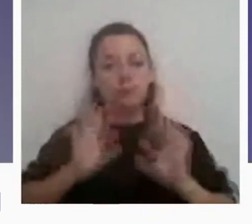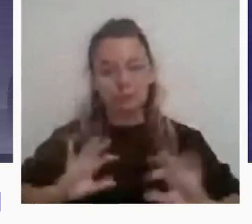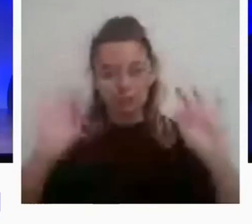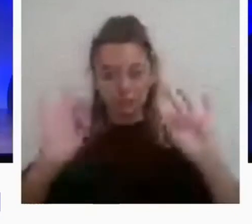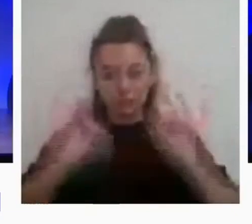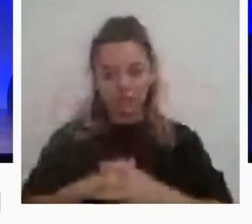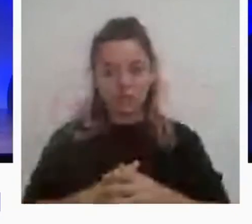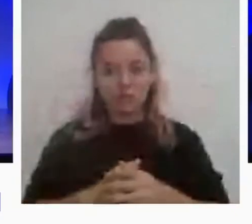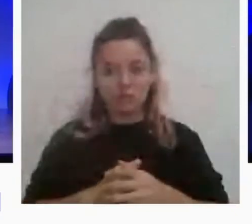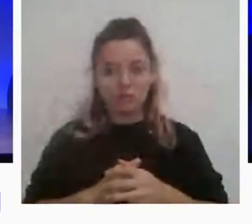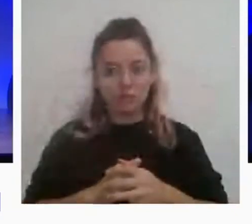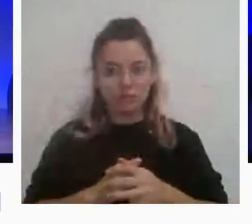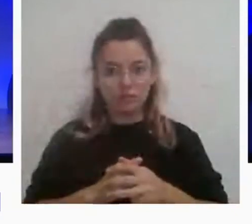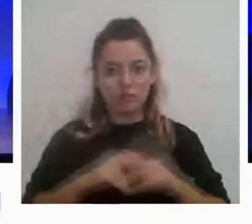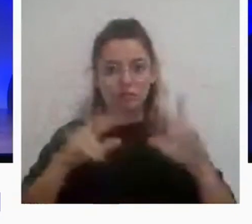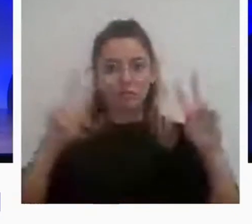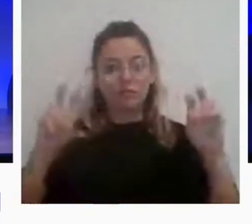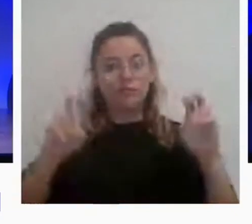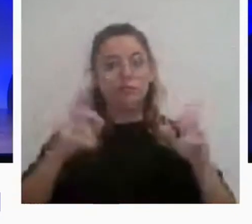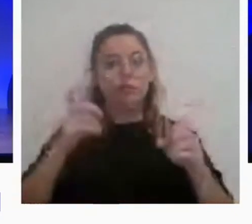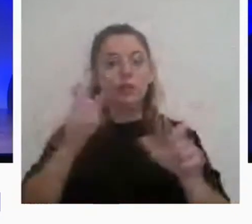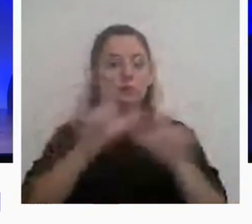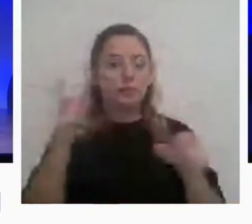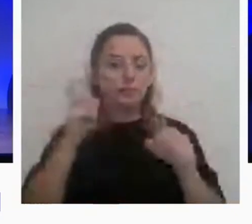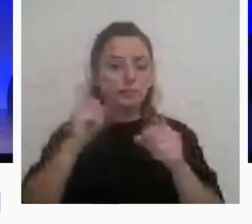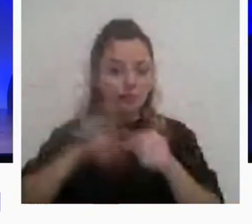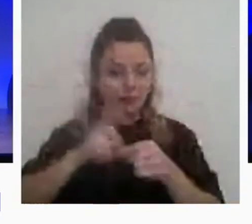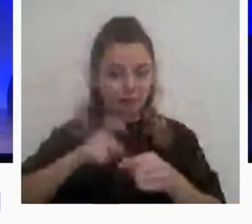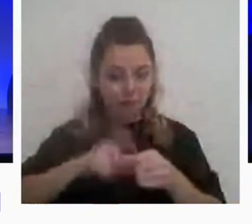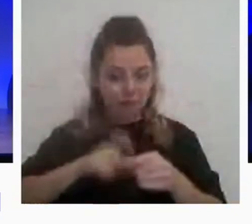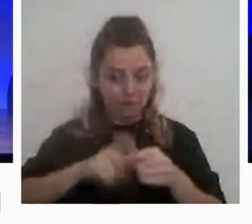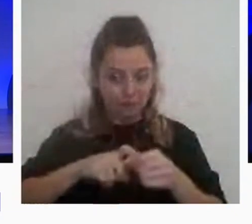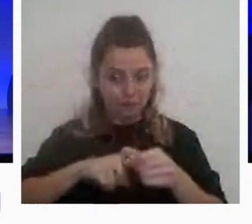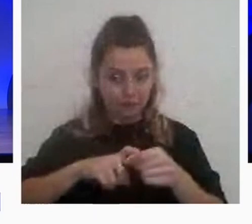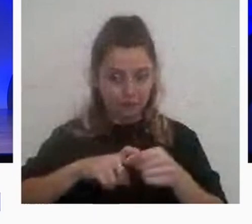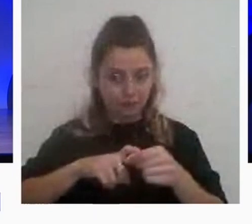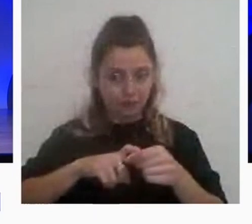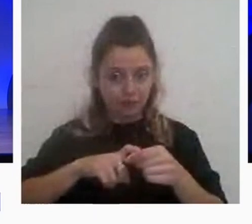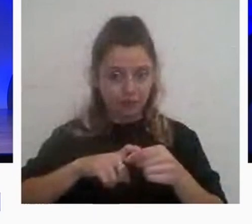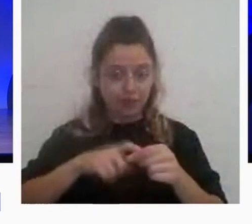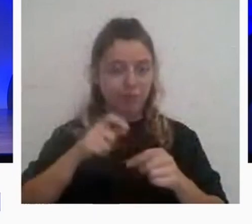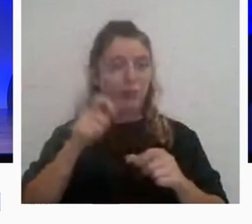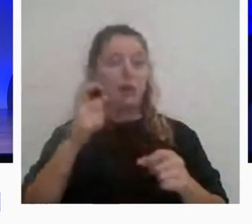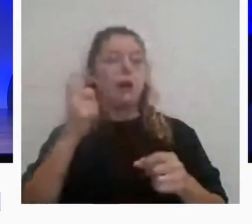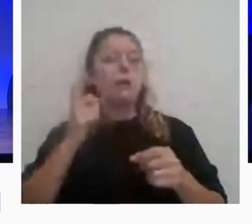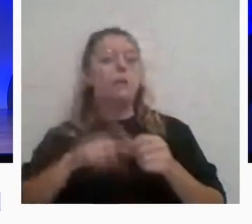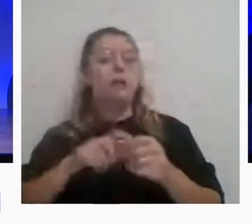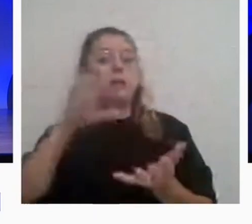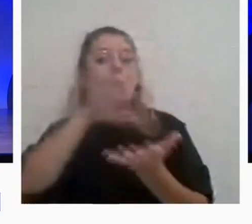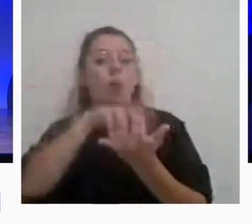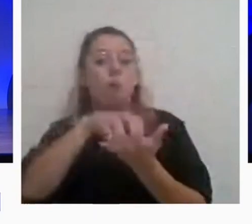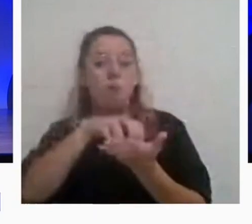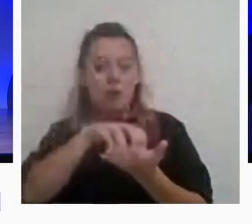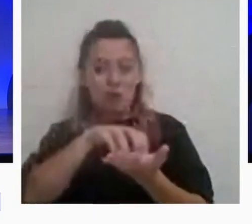participación ciudadana, bueno, pues entre otras, Begoña mencionaba la participación del barrio. Somos la primera entidad privada que ha realizado